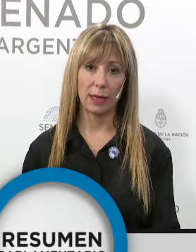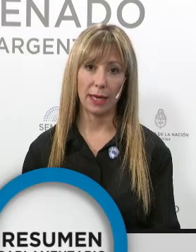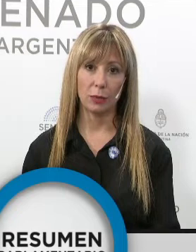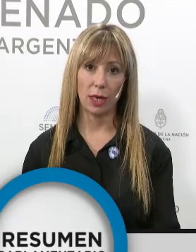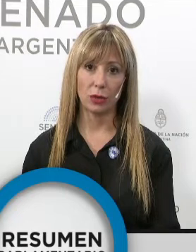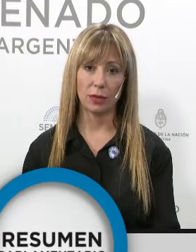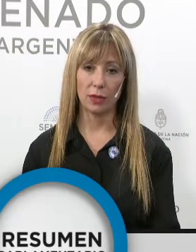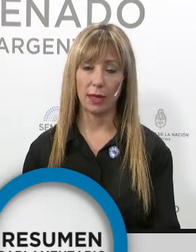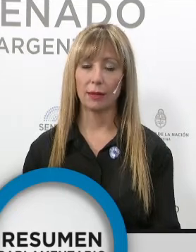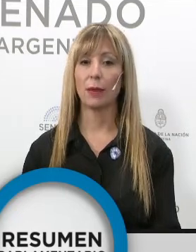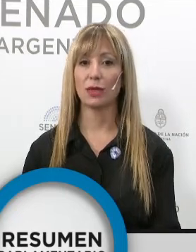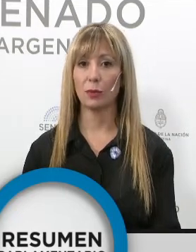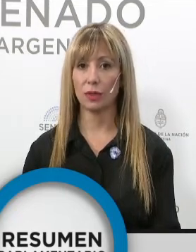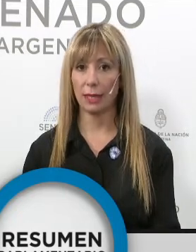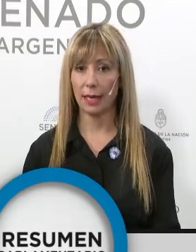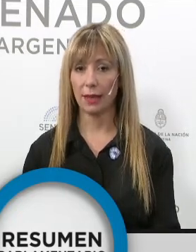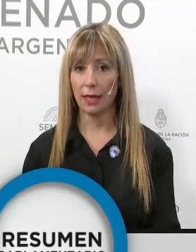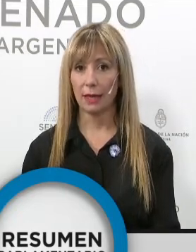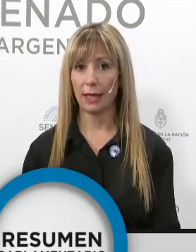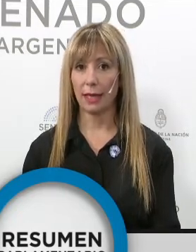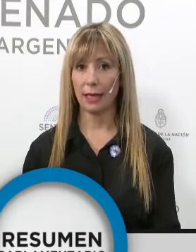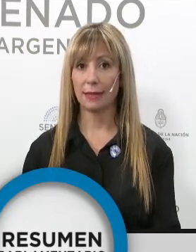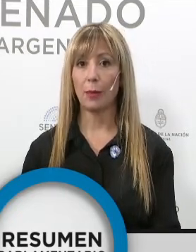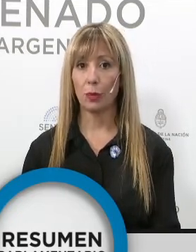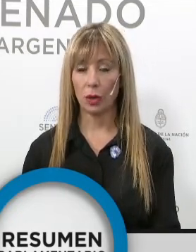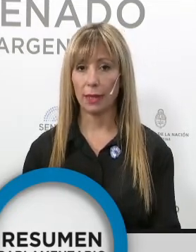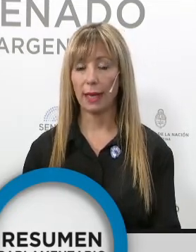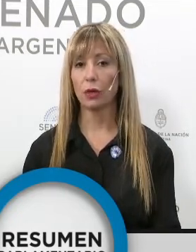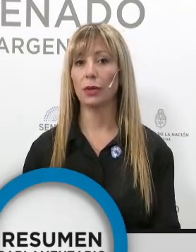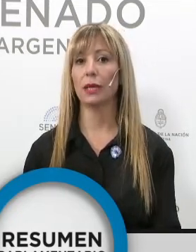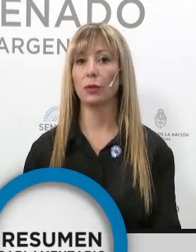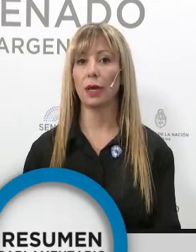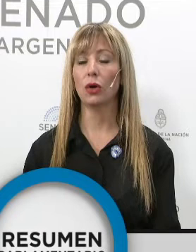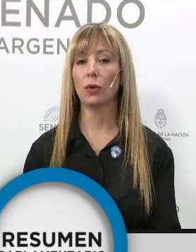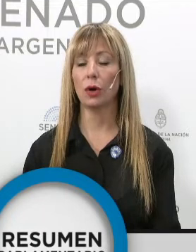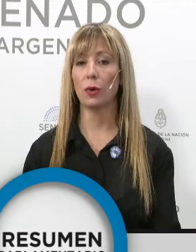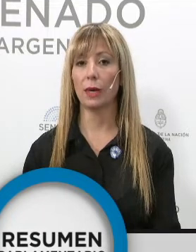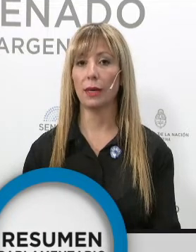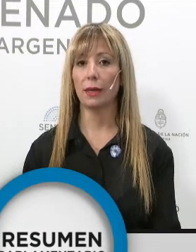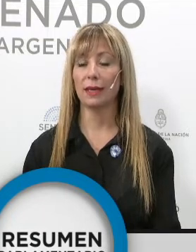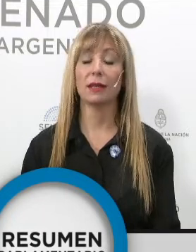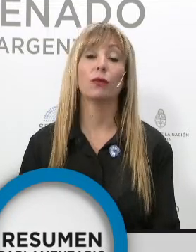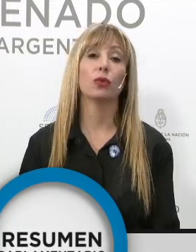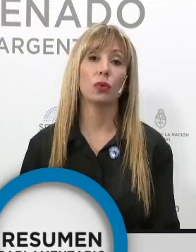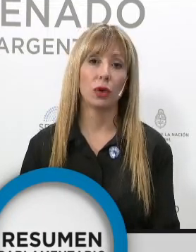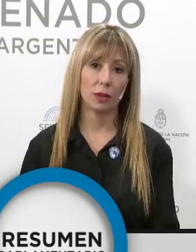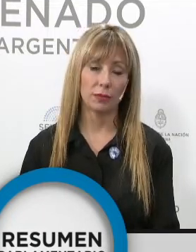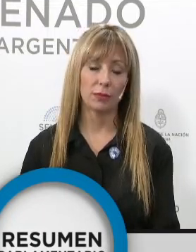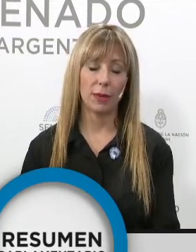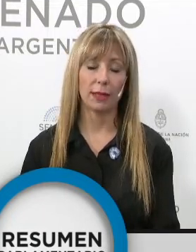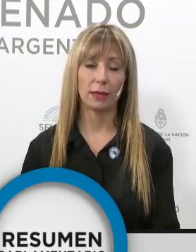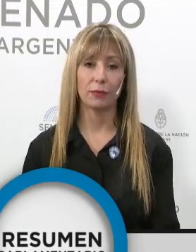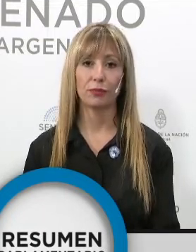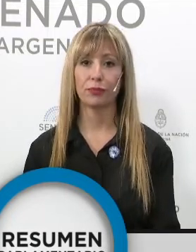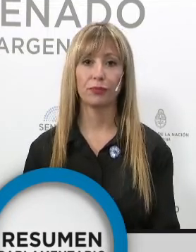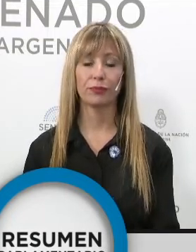la Cámara de Diputados? Digamos, ¿hay posibilidad de que se apruebe tal como viene de Diputados? ¿Cómo ve ese futuro